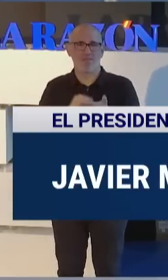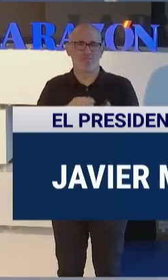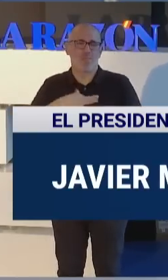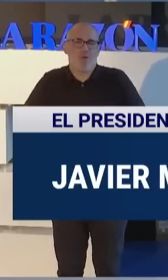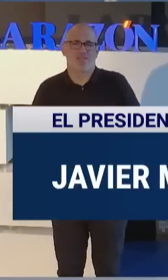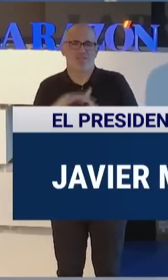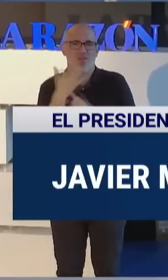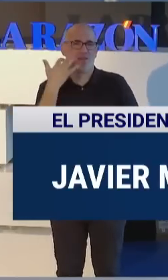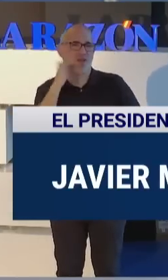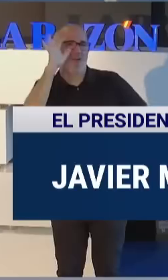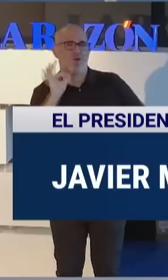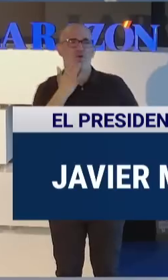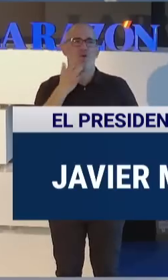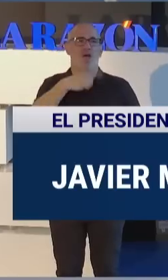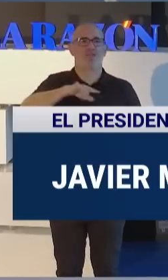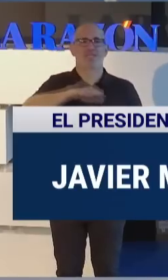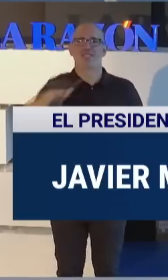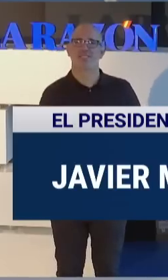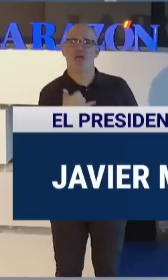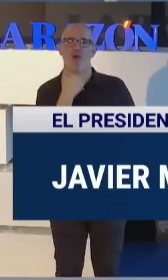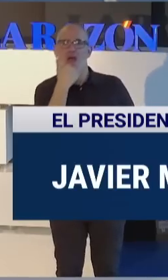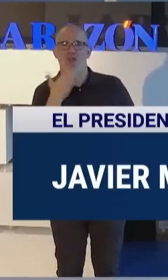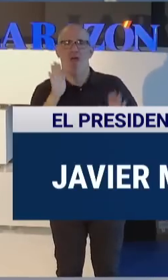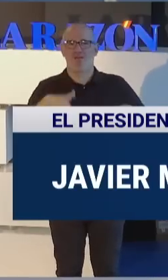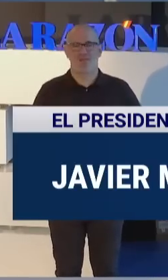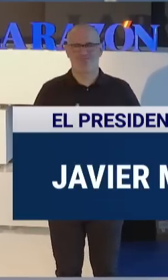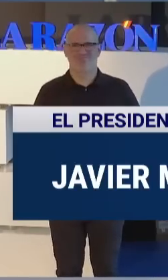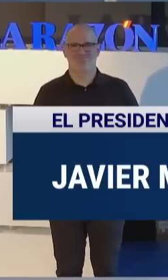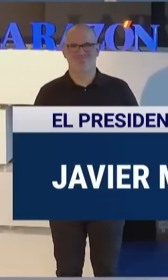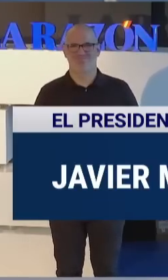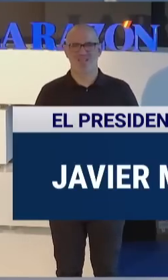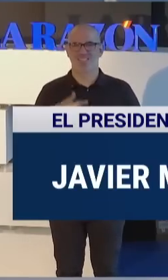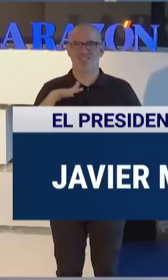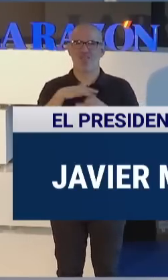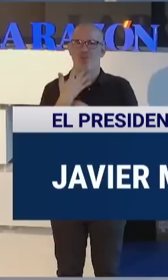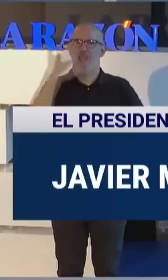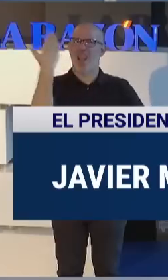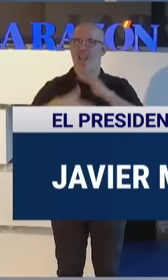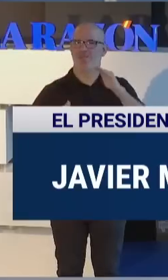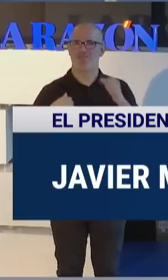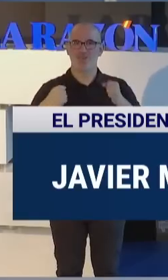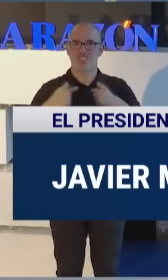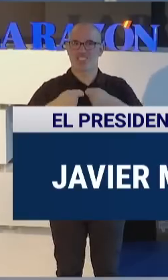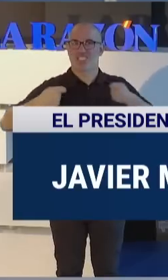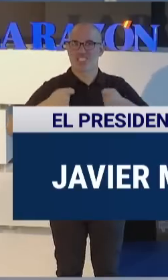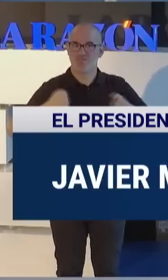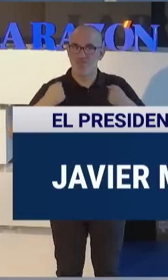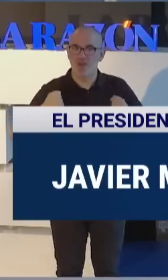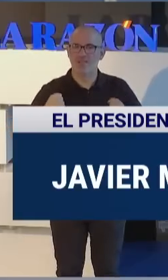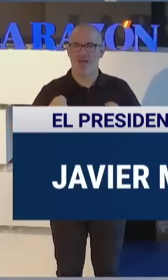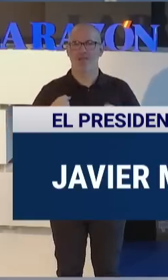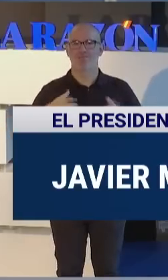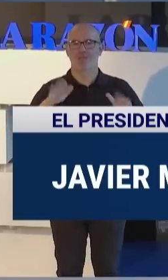sea, se cansaron. Pero, digo, de vuelta, hay que llegar a situaciones muy límites como la que llegamos nosotros, y en